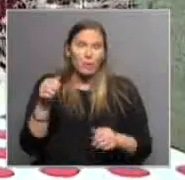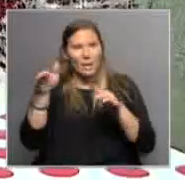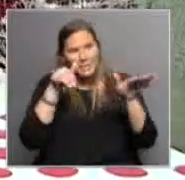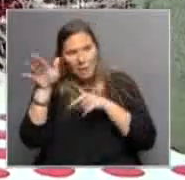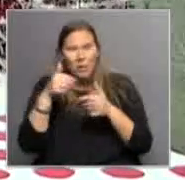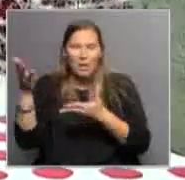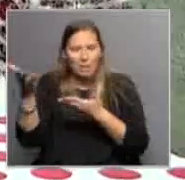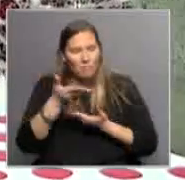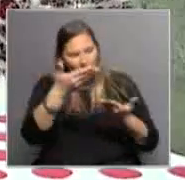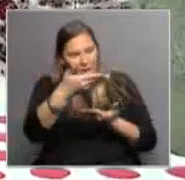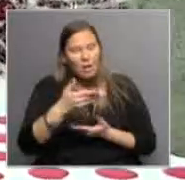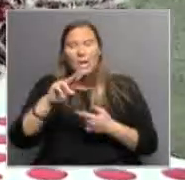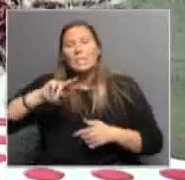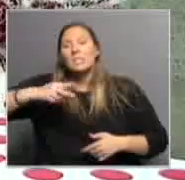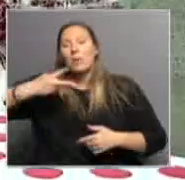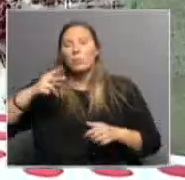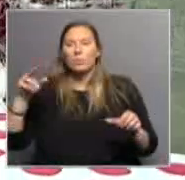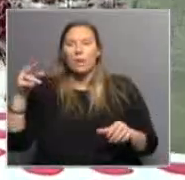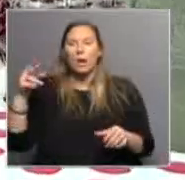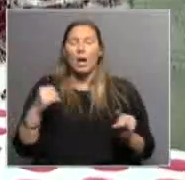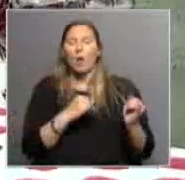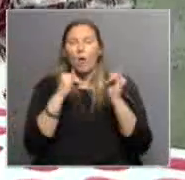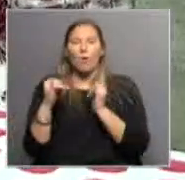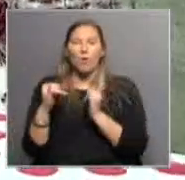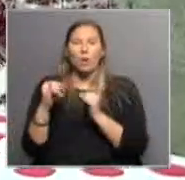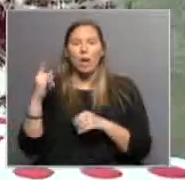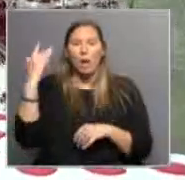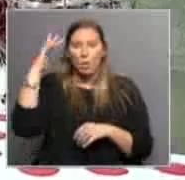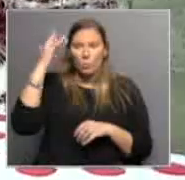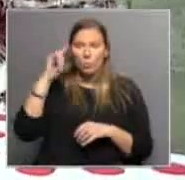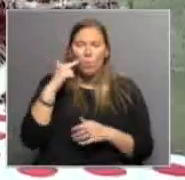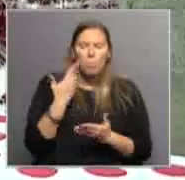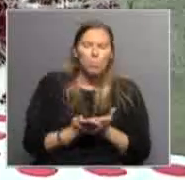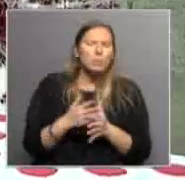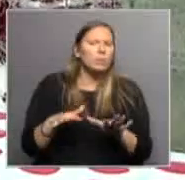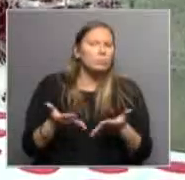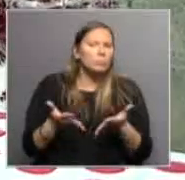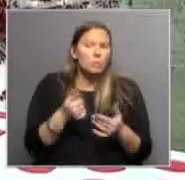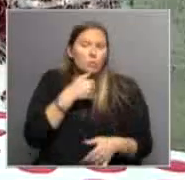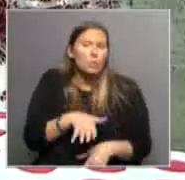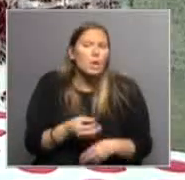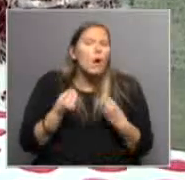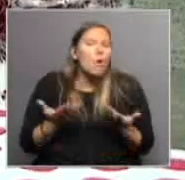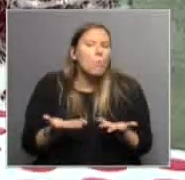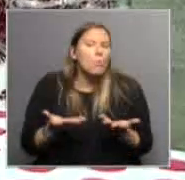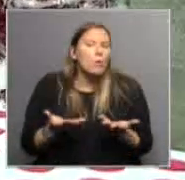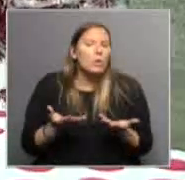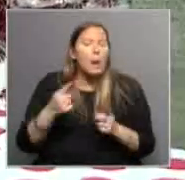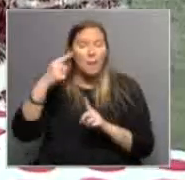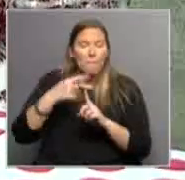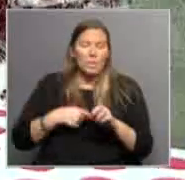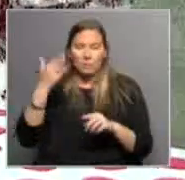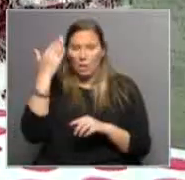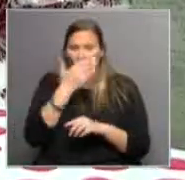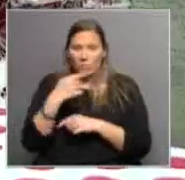invitar, este sábado la segunda jornada con adultos. ¿Cómo es la historia de esta propuesta? Bueno, la historia se enmarca en el mes de la